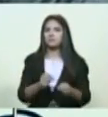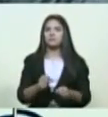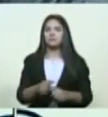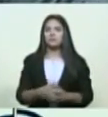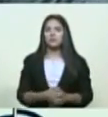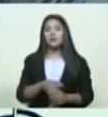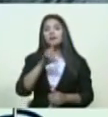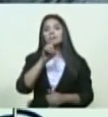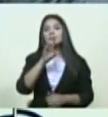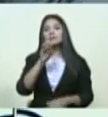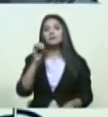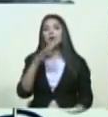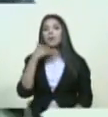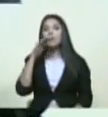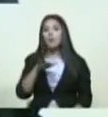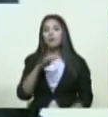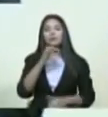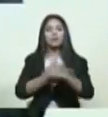casi 100 muertos y heridos,